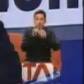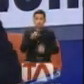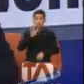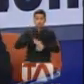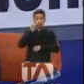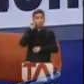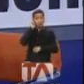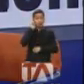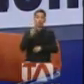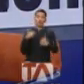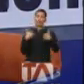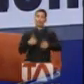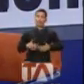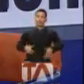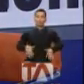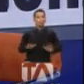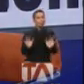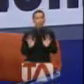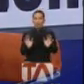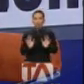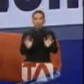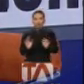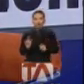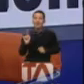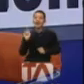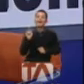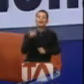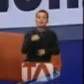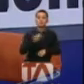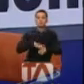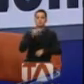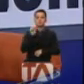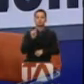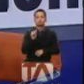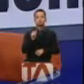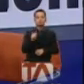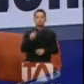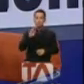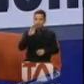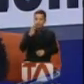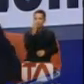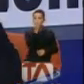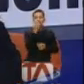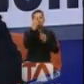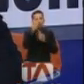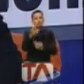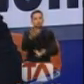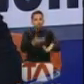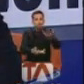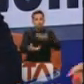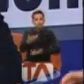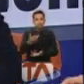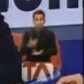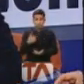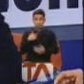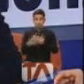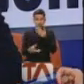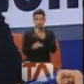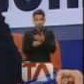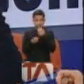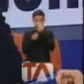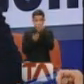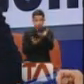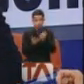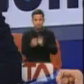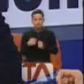de las mujeres, sino que se trata de un sistema que tenemos que convivir, que tenemos que respetar. Y solo quiero hacer un comentario adicional.